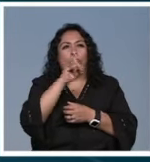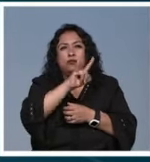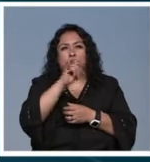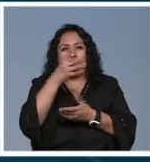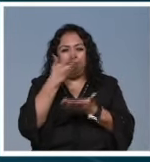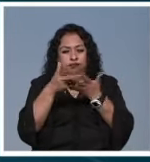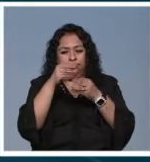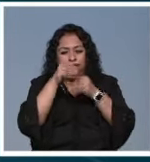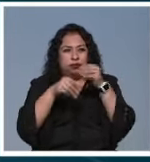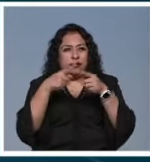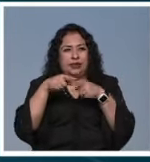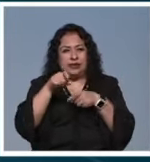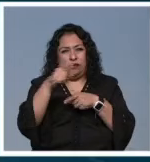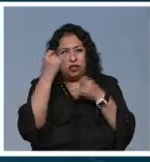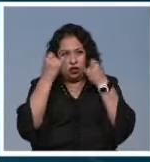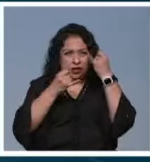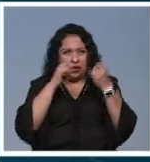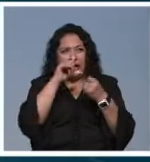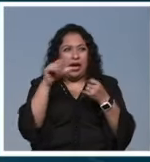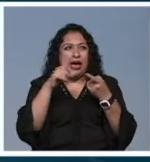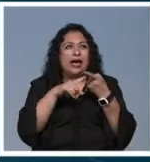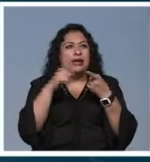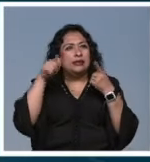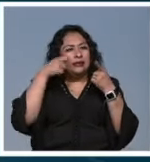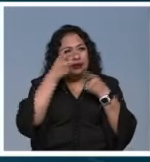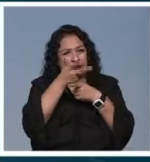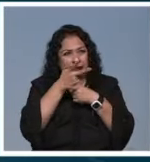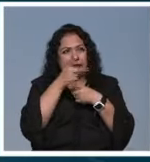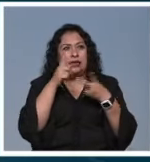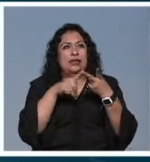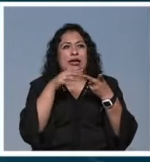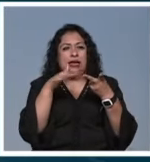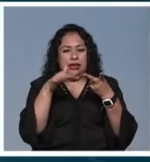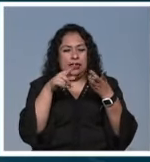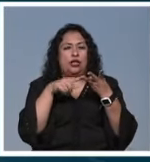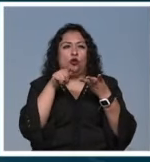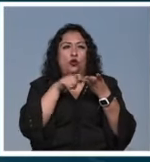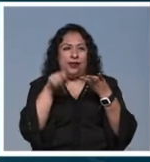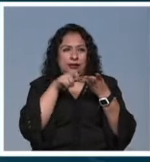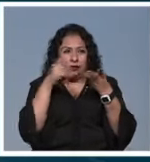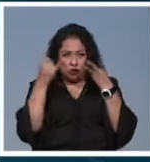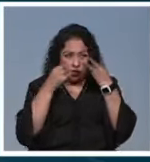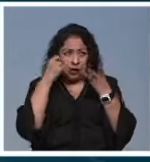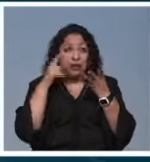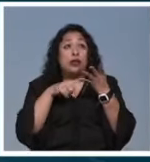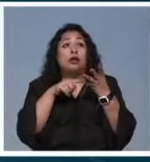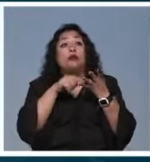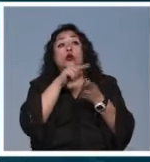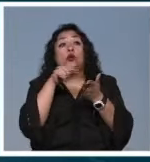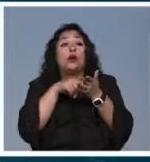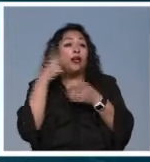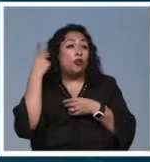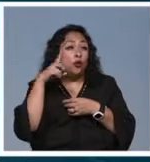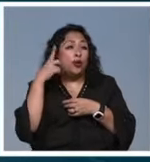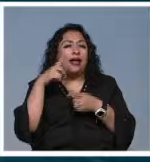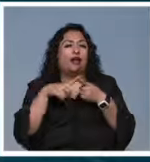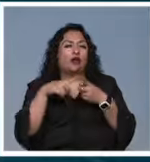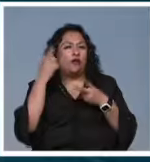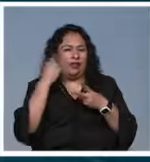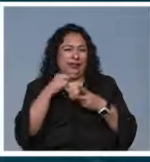elaboradas por los semilleros creativos en las disciplinas de cinematografía, literatura y escritura creativa provenientes de Durango y Vicente